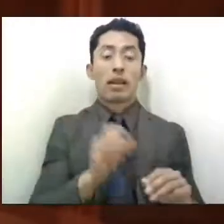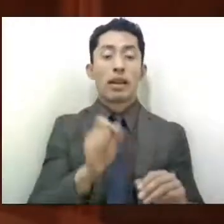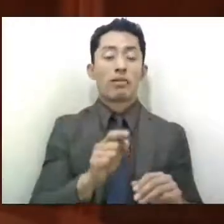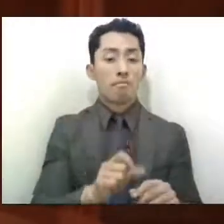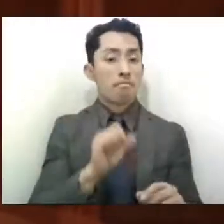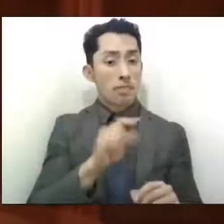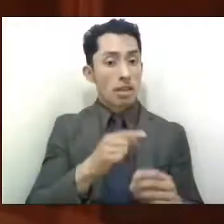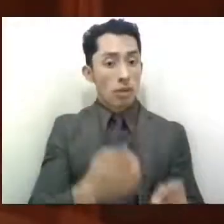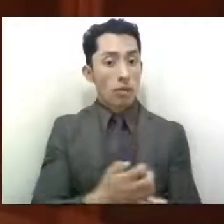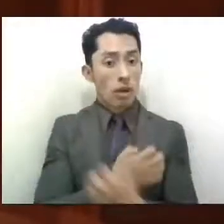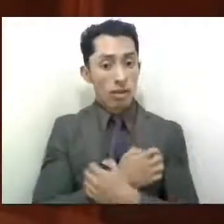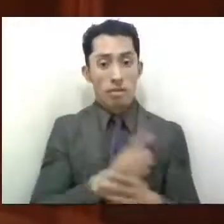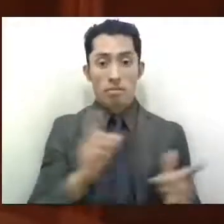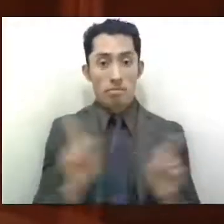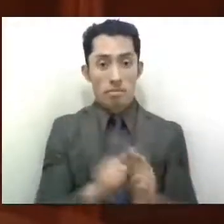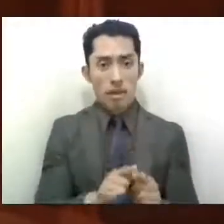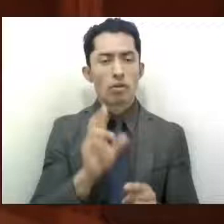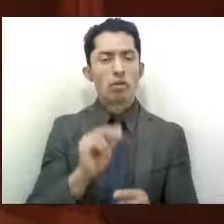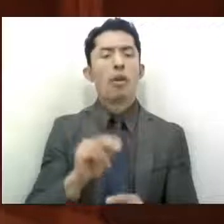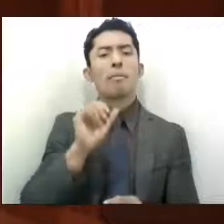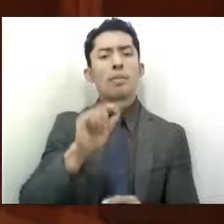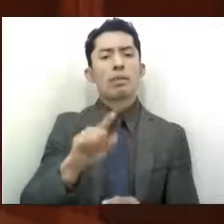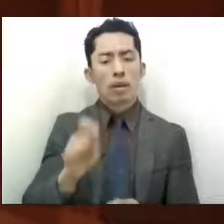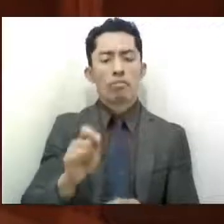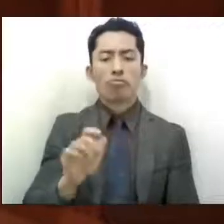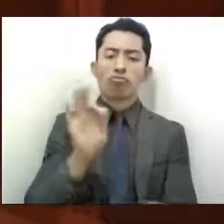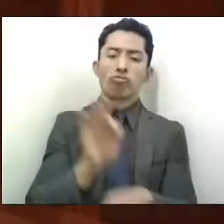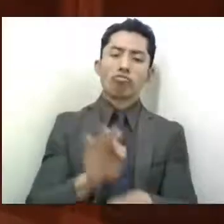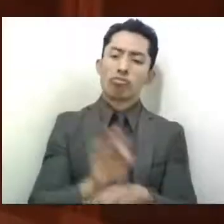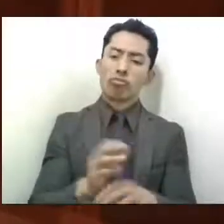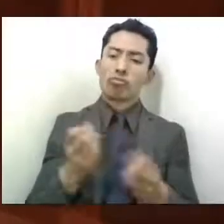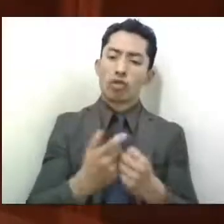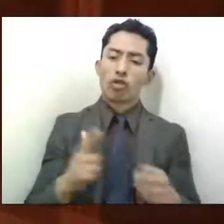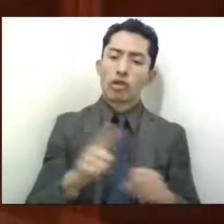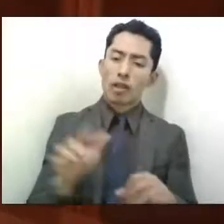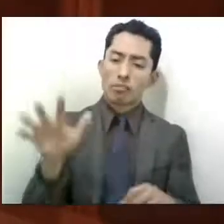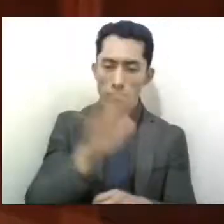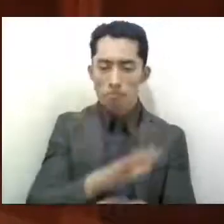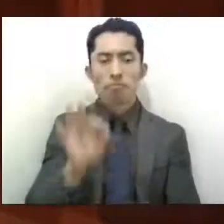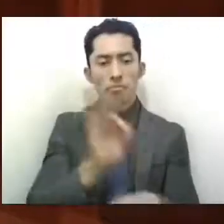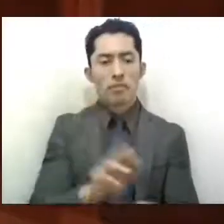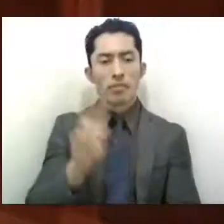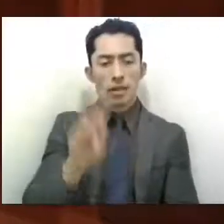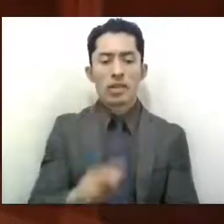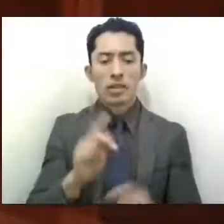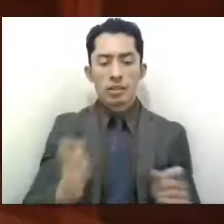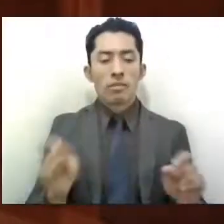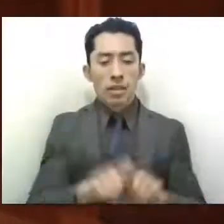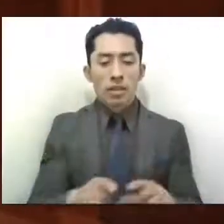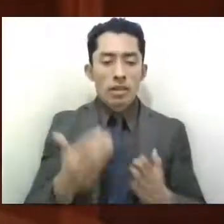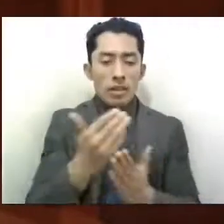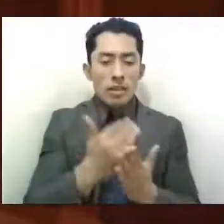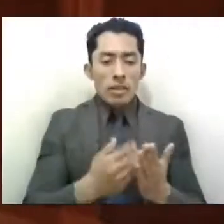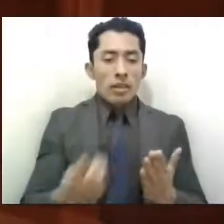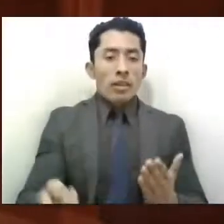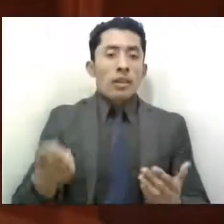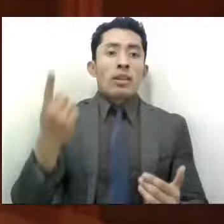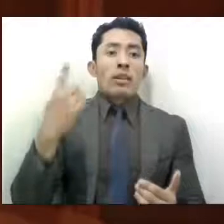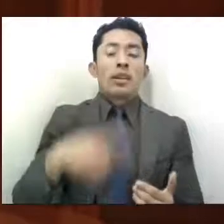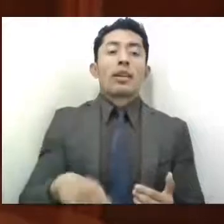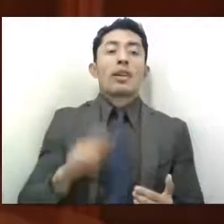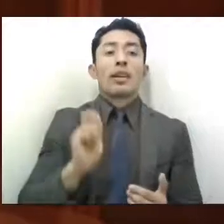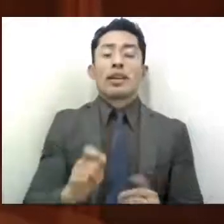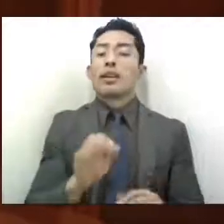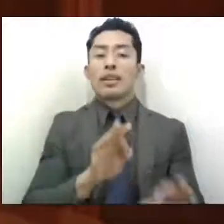sino también en la sociedad en general. El mismo decreto mencionado ordenaba la suspensión de labores